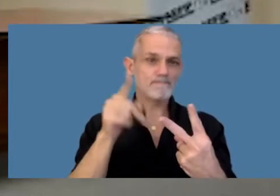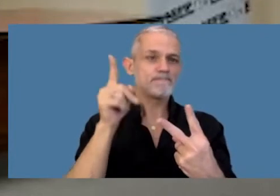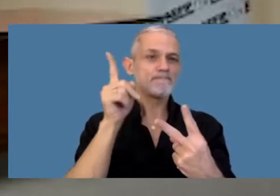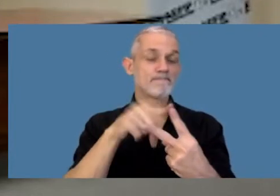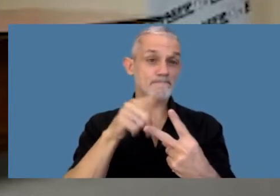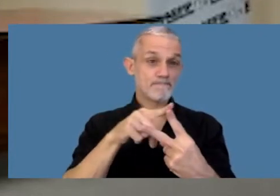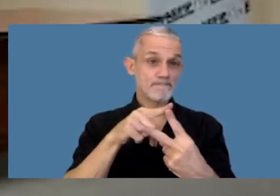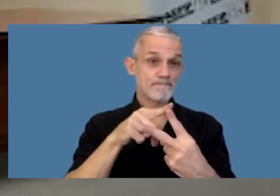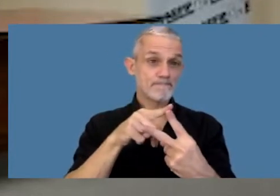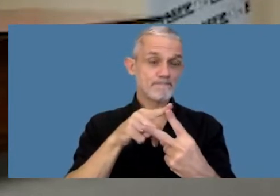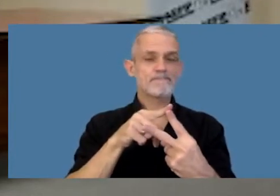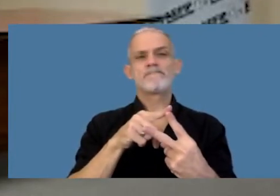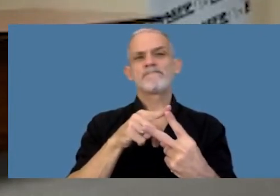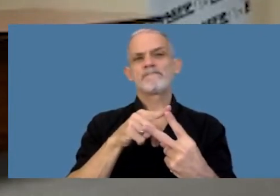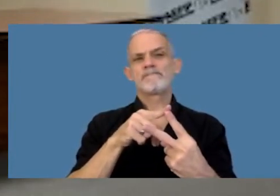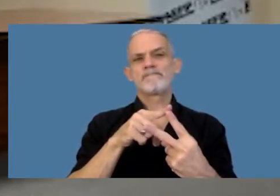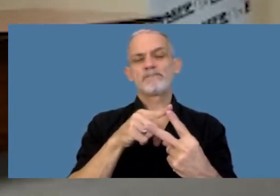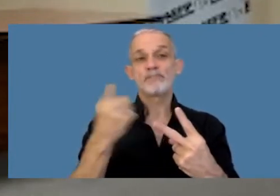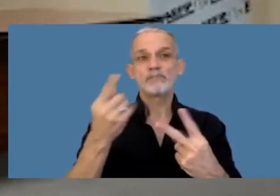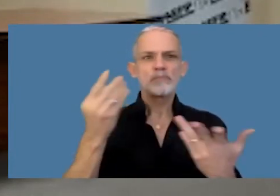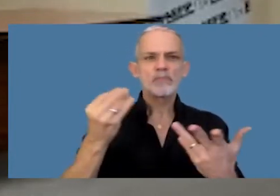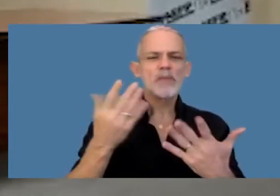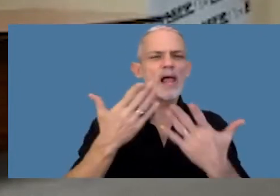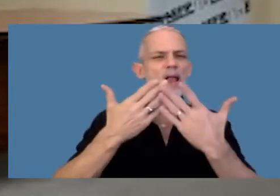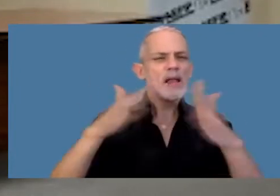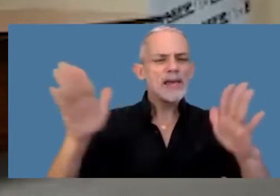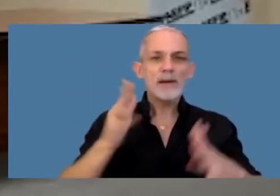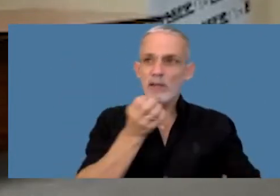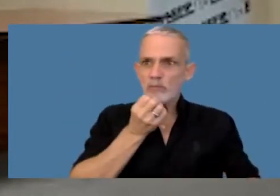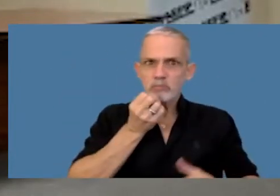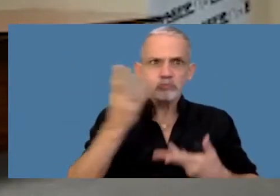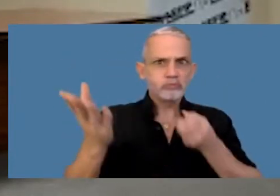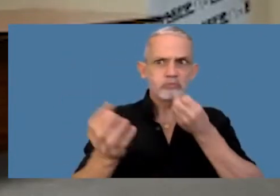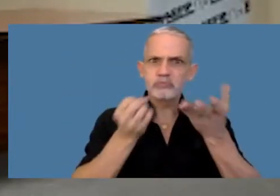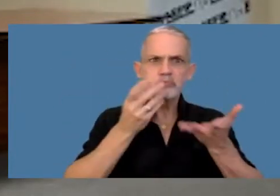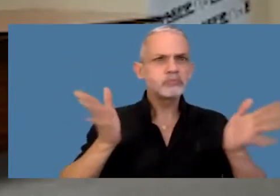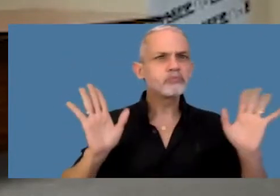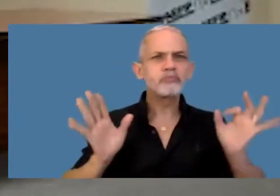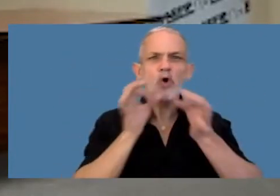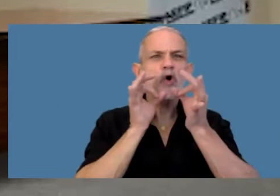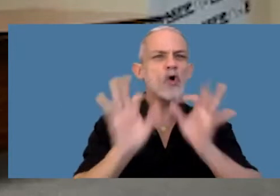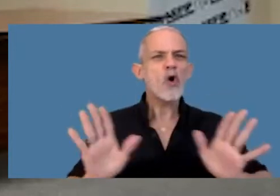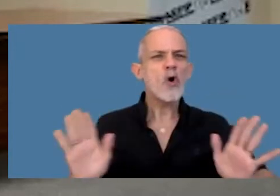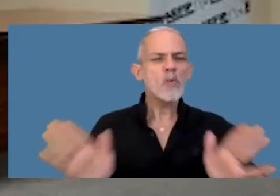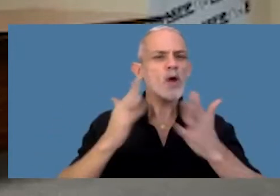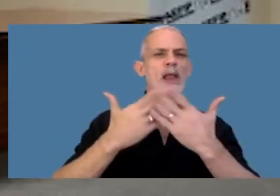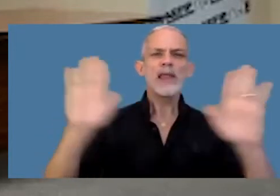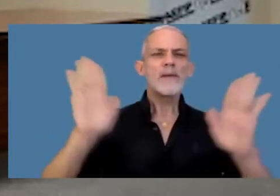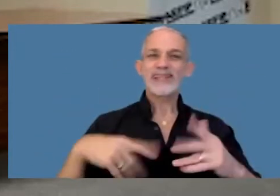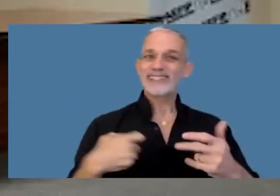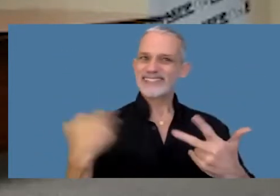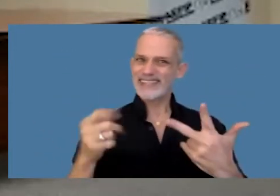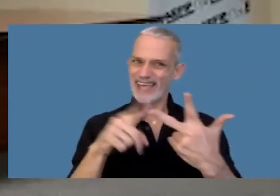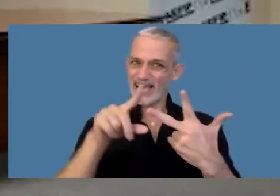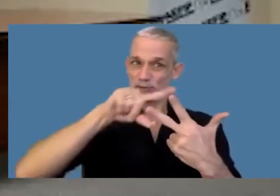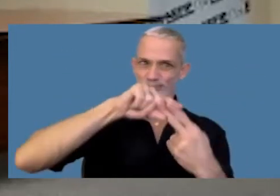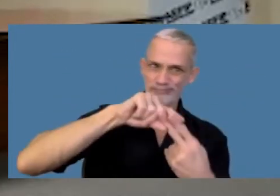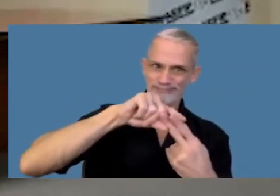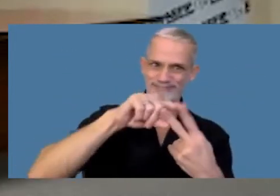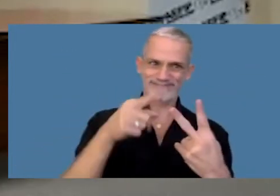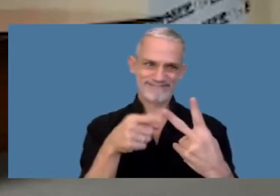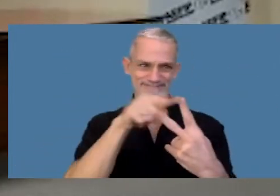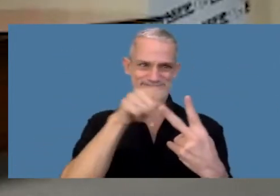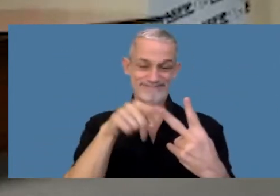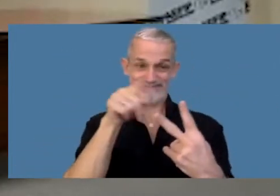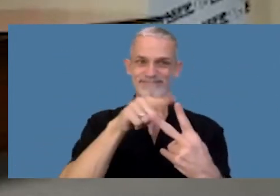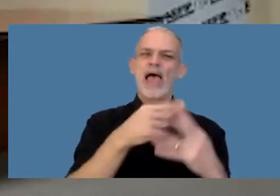que es la libertad de expresión en el ejercicio de la libertad sindical. La